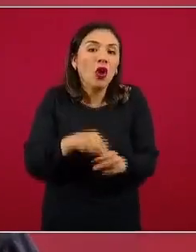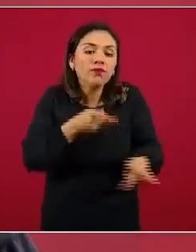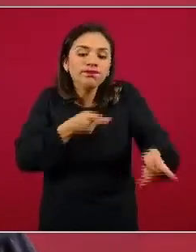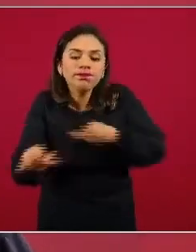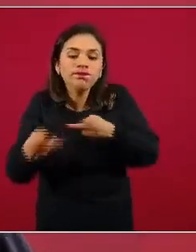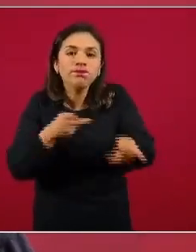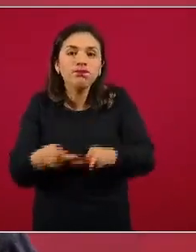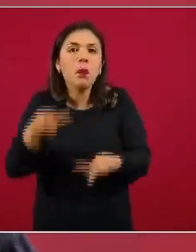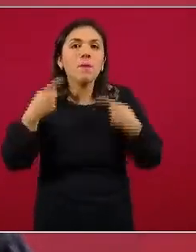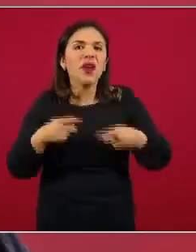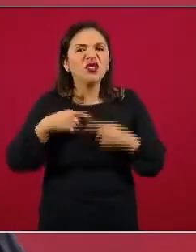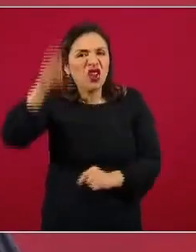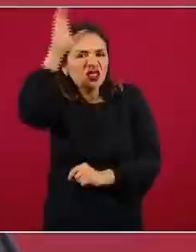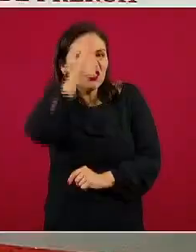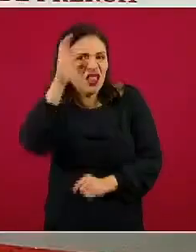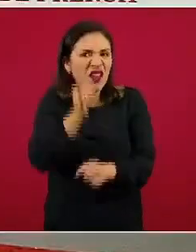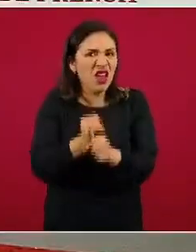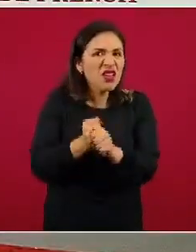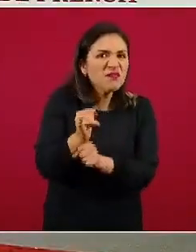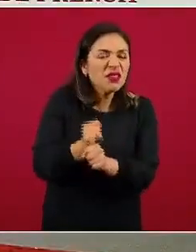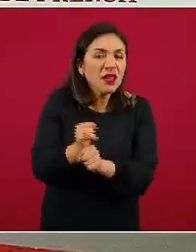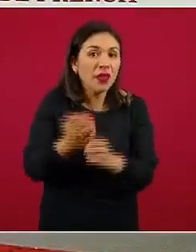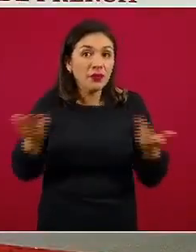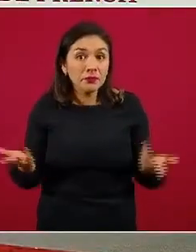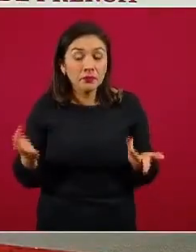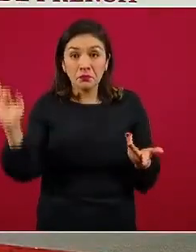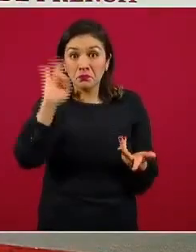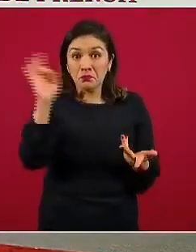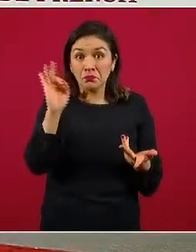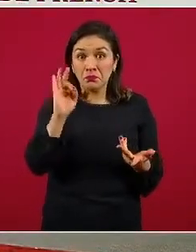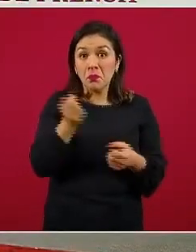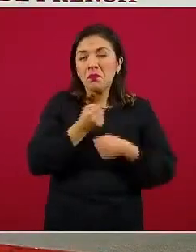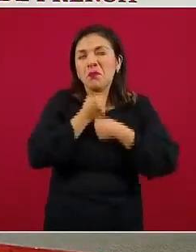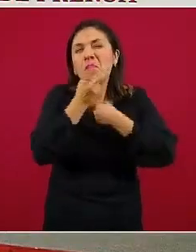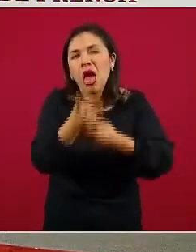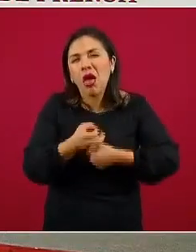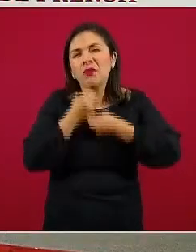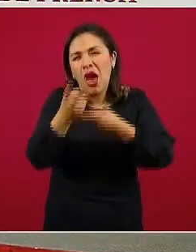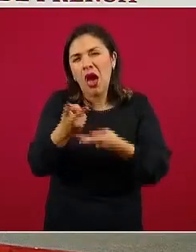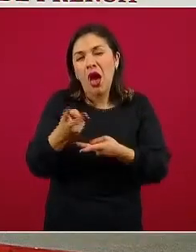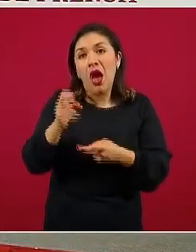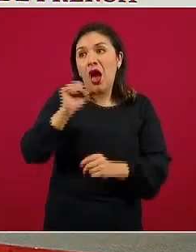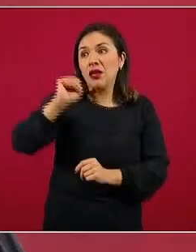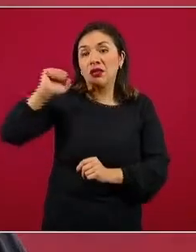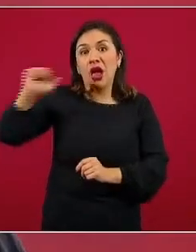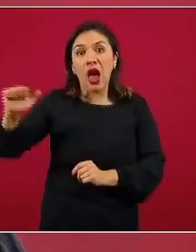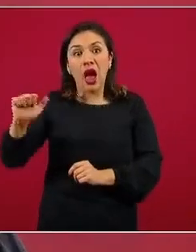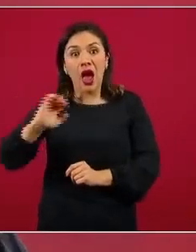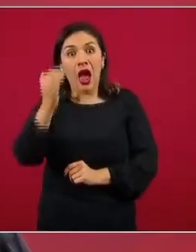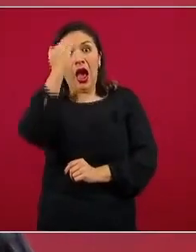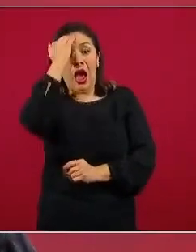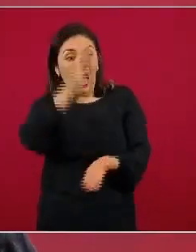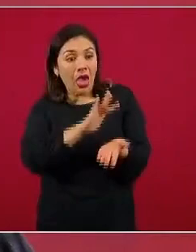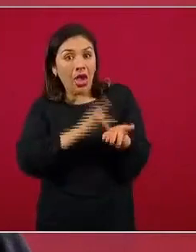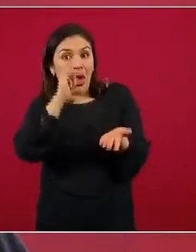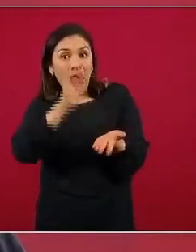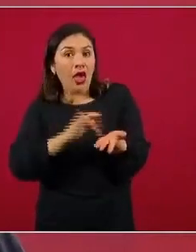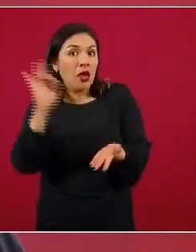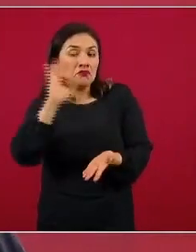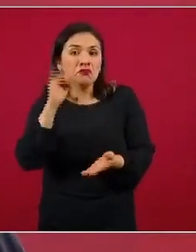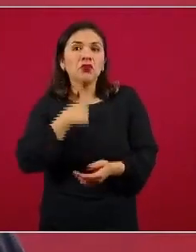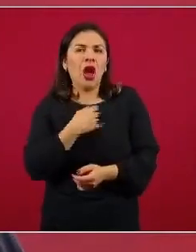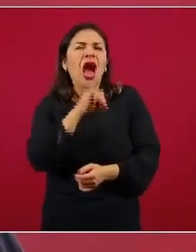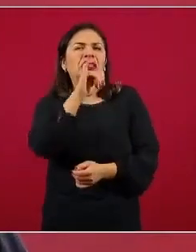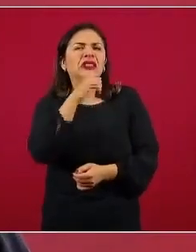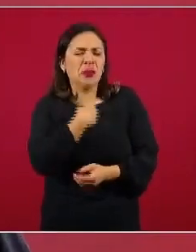sus científicos, de sus investigadores. Si lo hacen del conocimiento de las secretarías de salud que en su momento